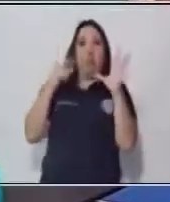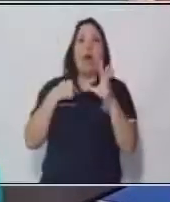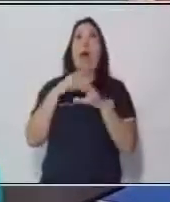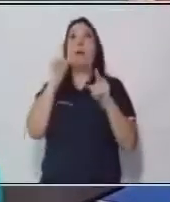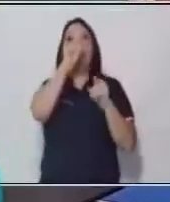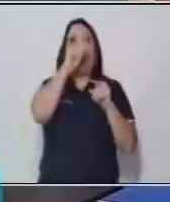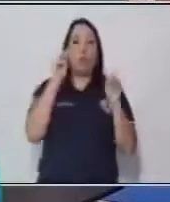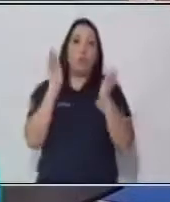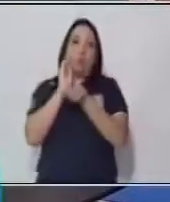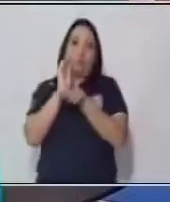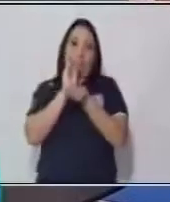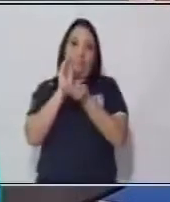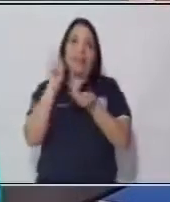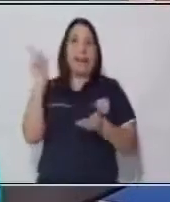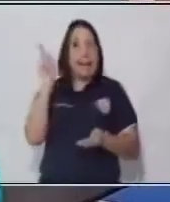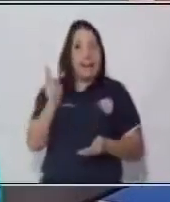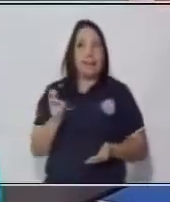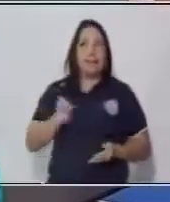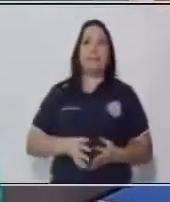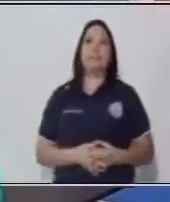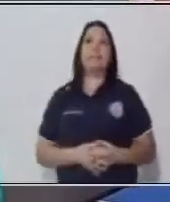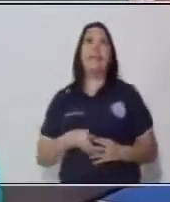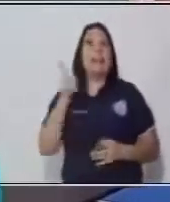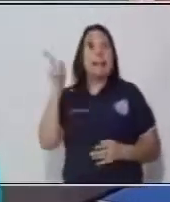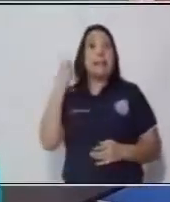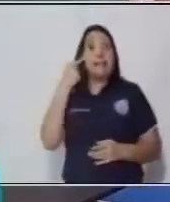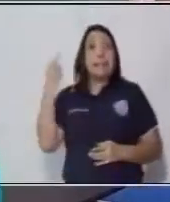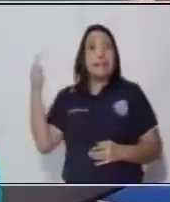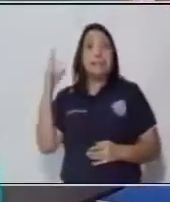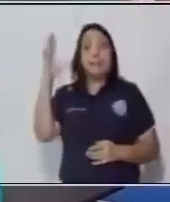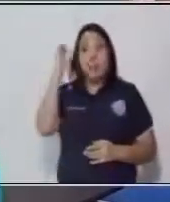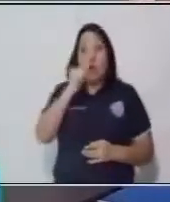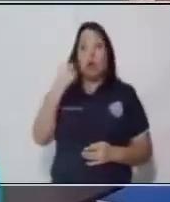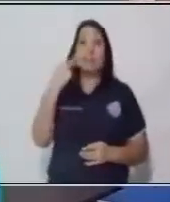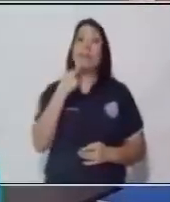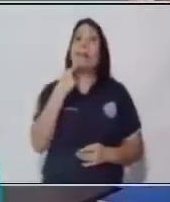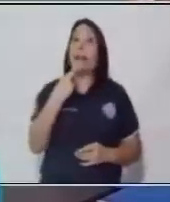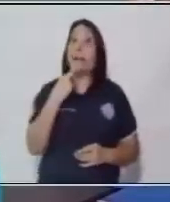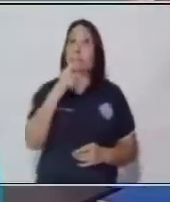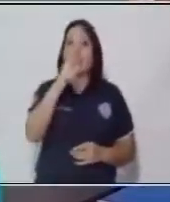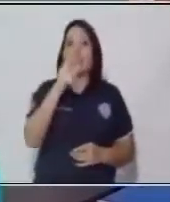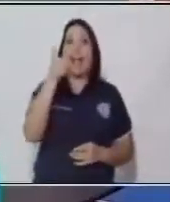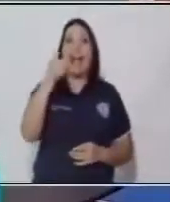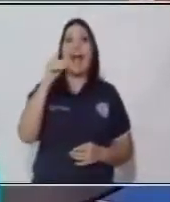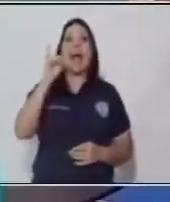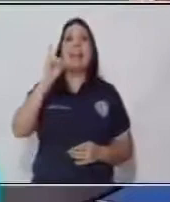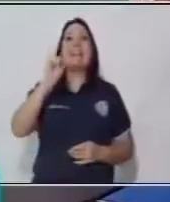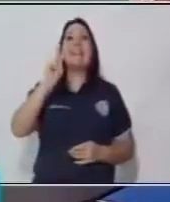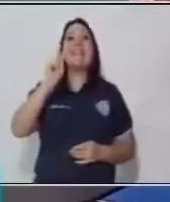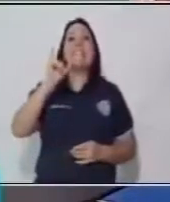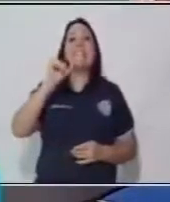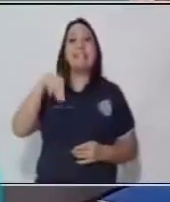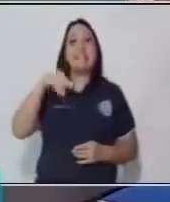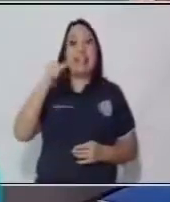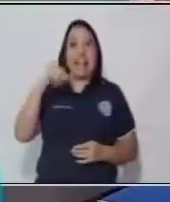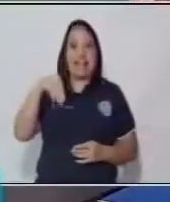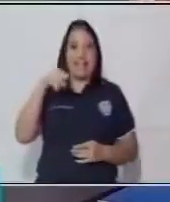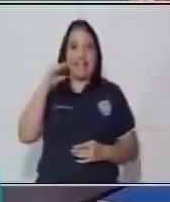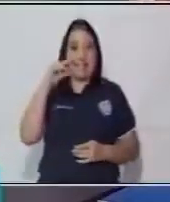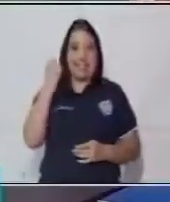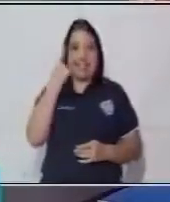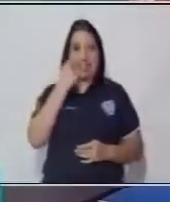salir. Y es así como hemos trabajado los temas